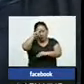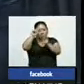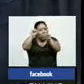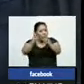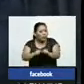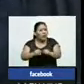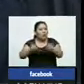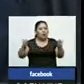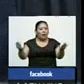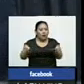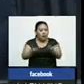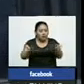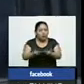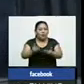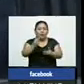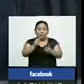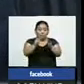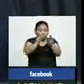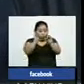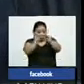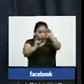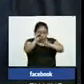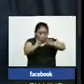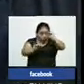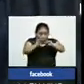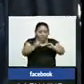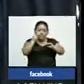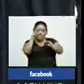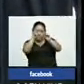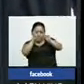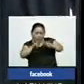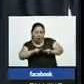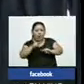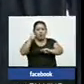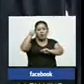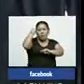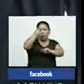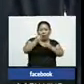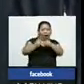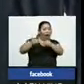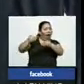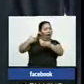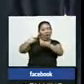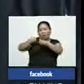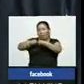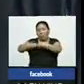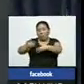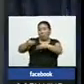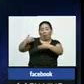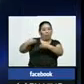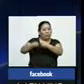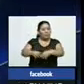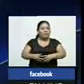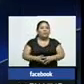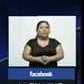un verdadero plan que rescate lo que hemos perdido año tras año.